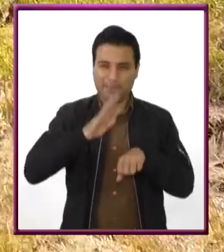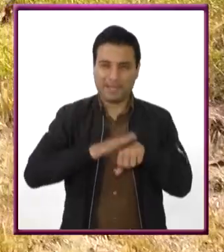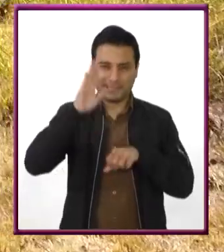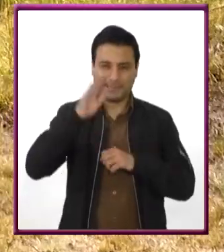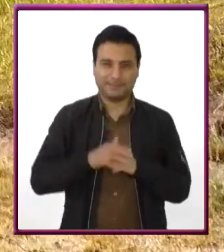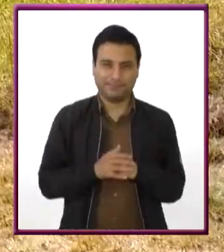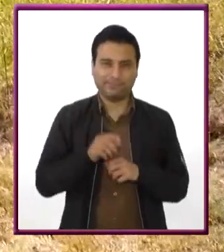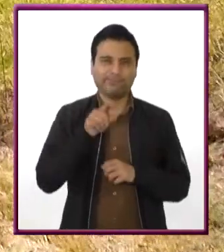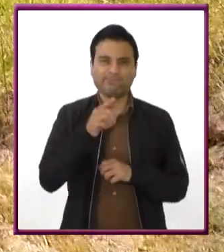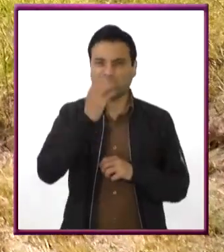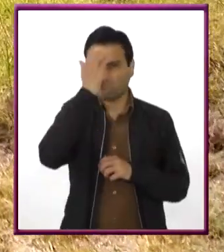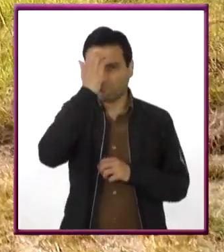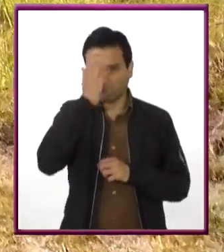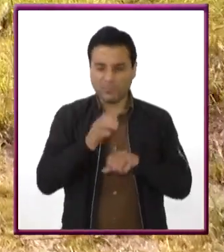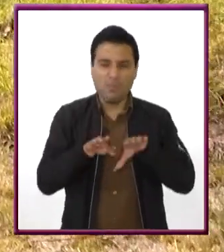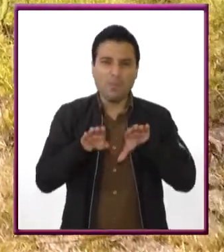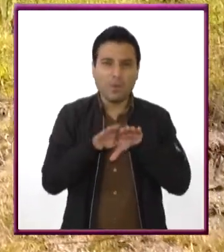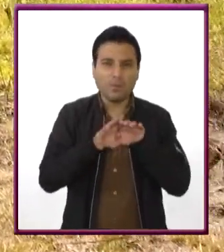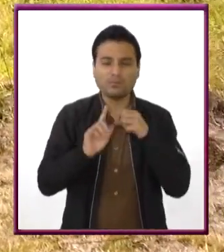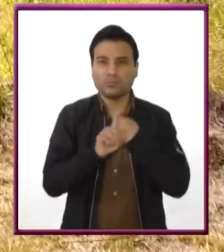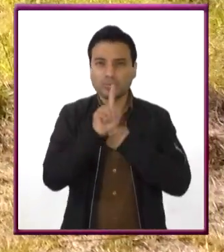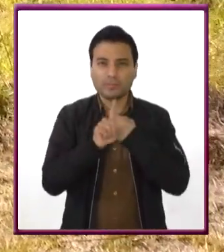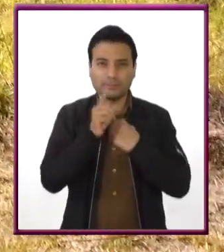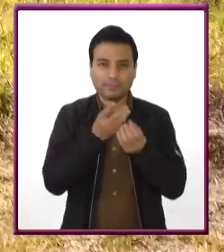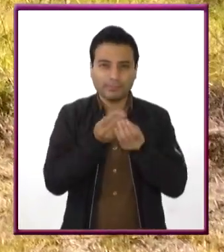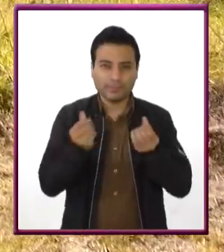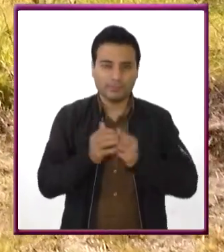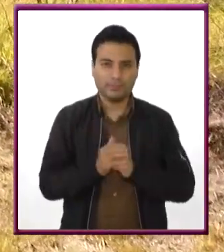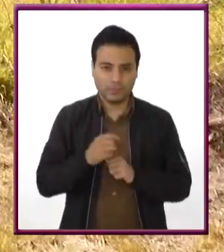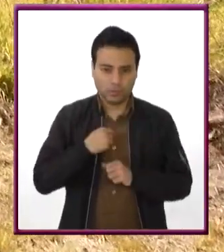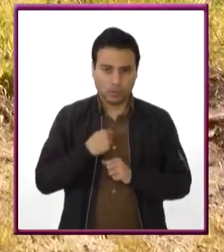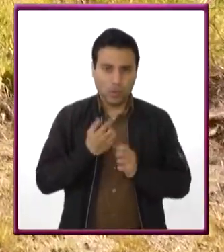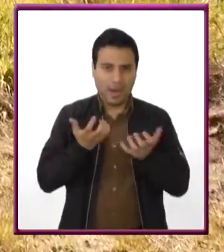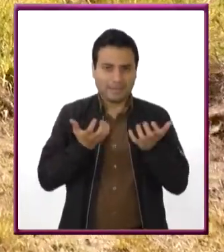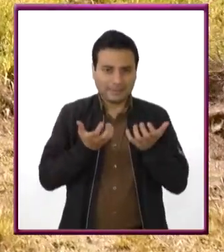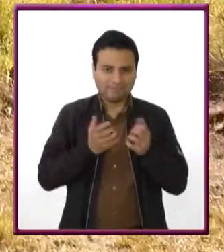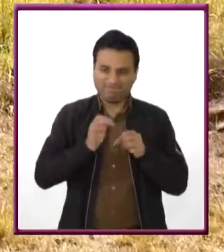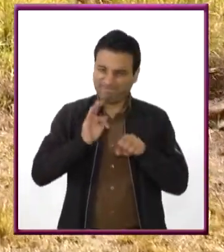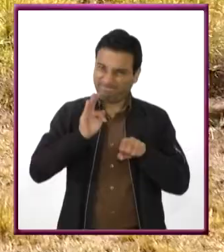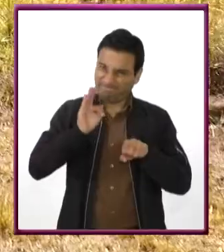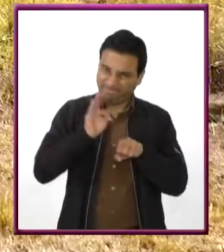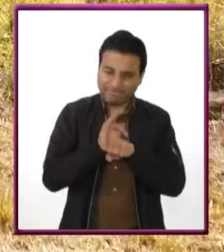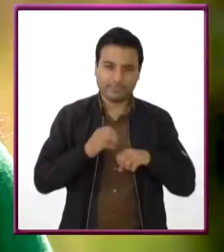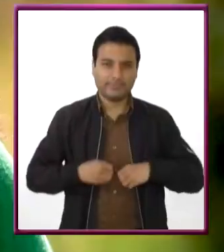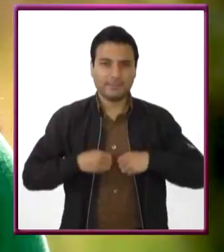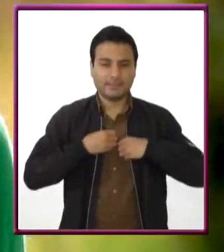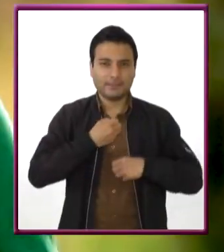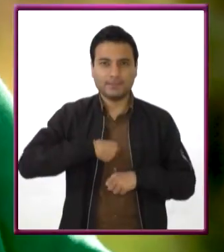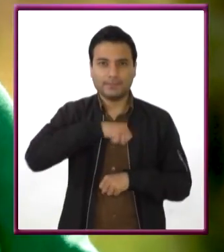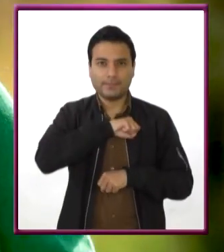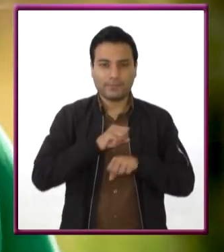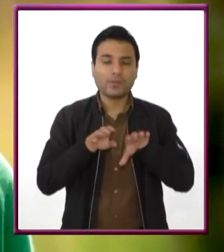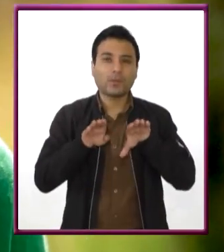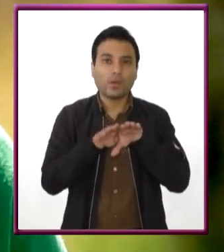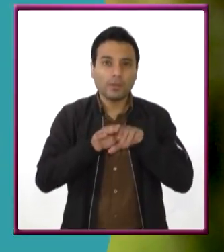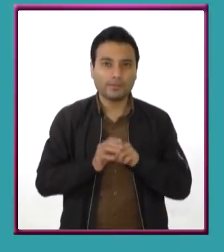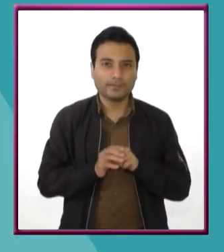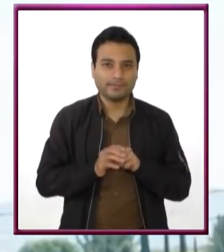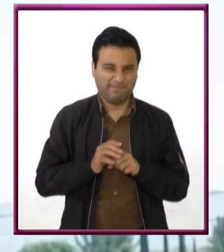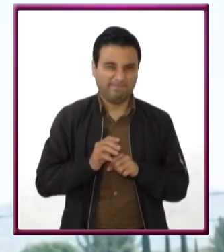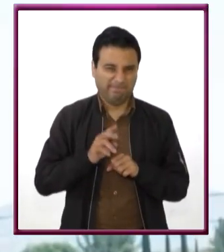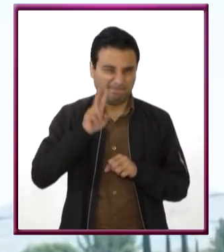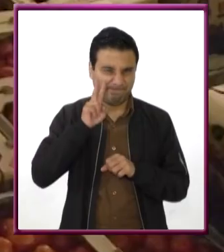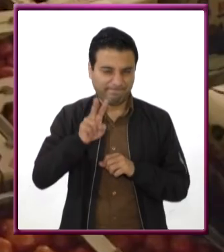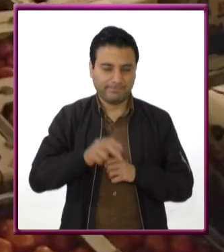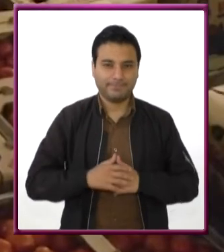Conoceremos alternativas de solución y acciones individuales que podemos hacer en beneficio de una vida saludable. ¡Vamos a verlo!